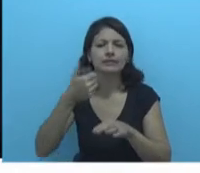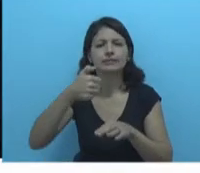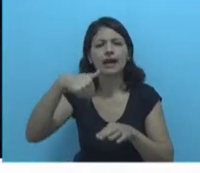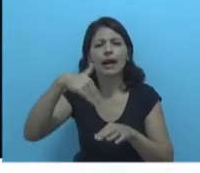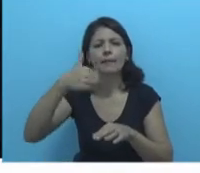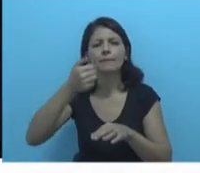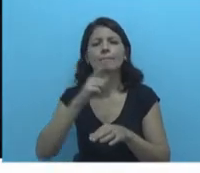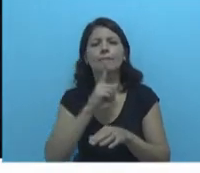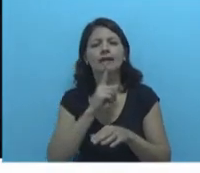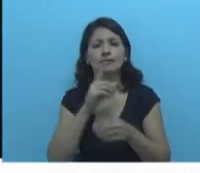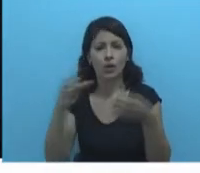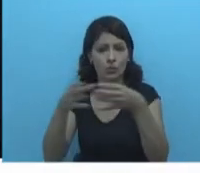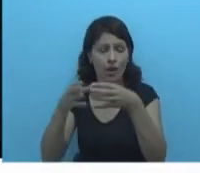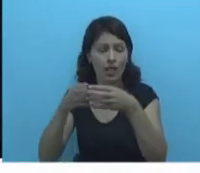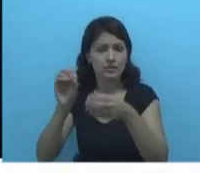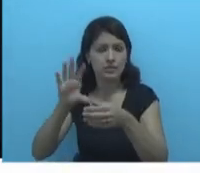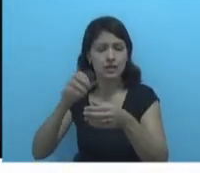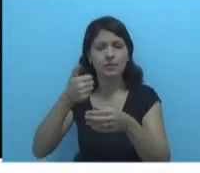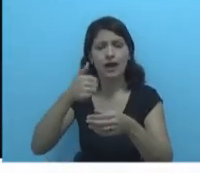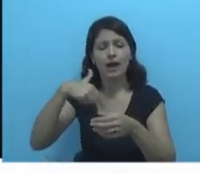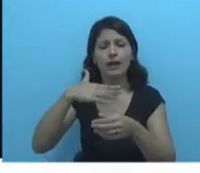una instancia para poder